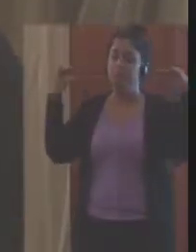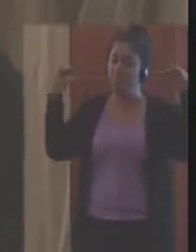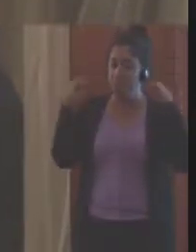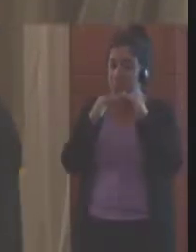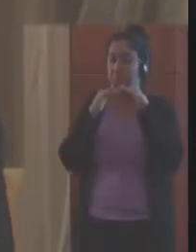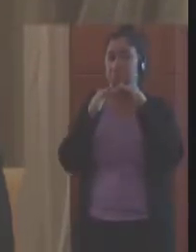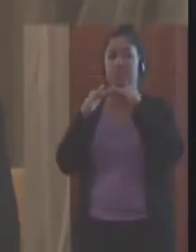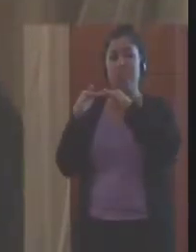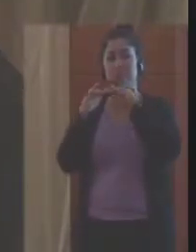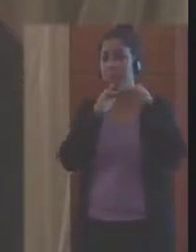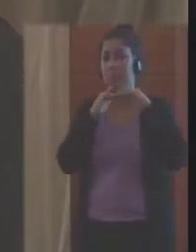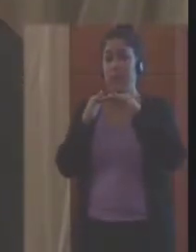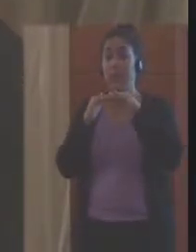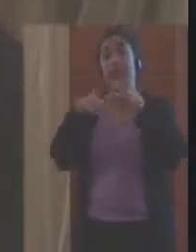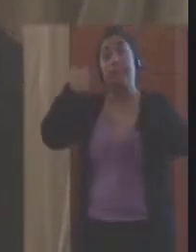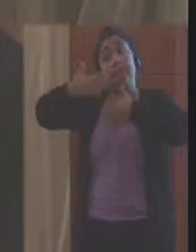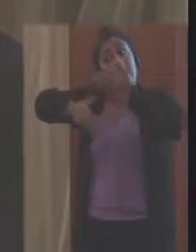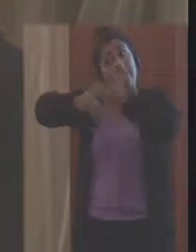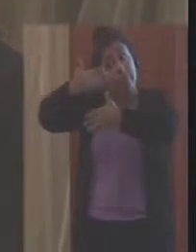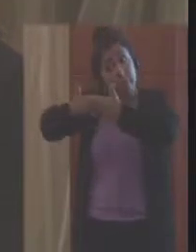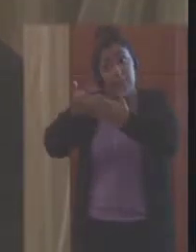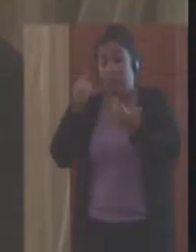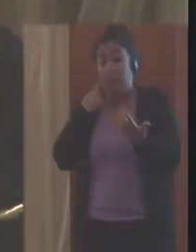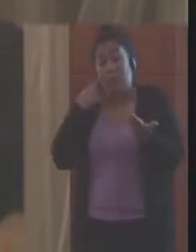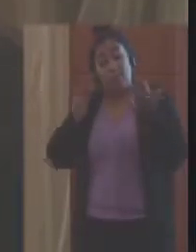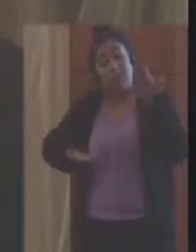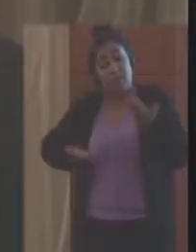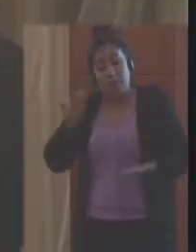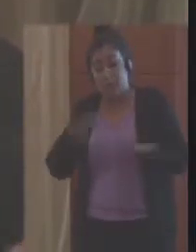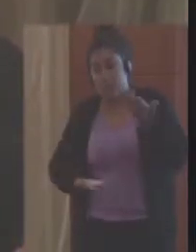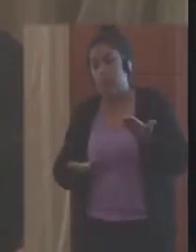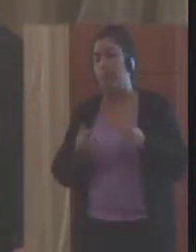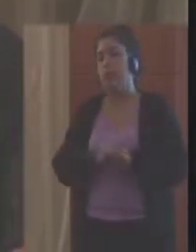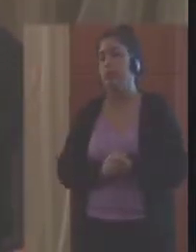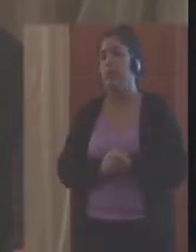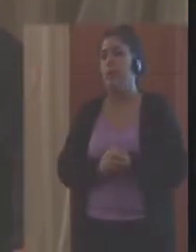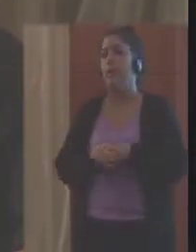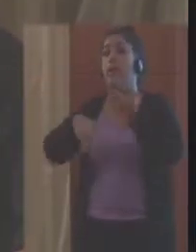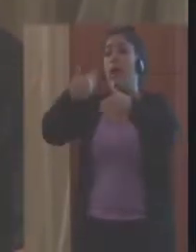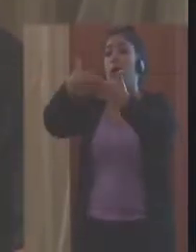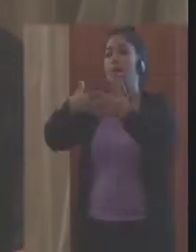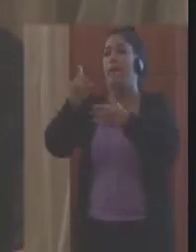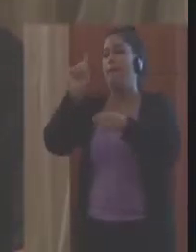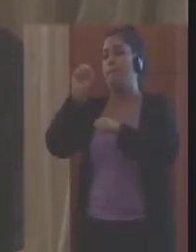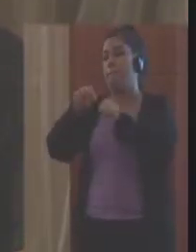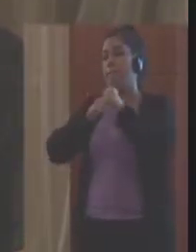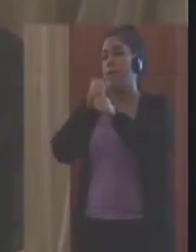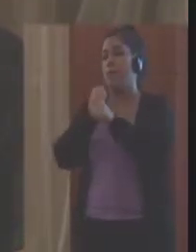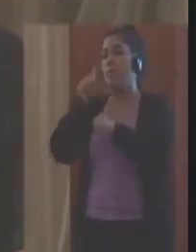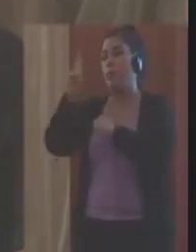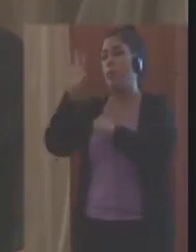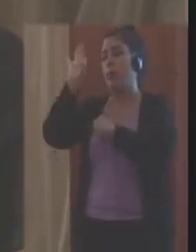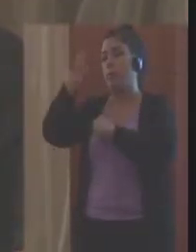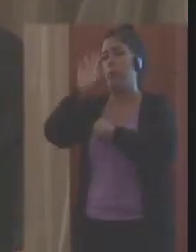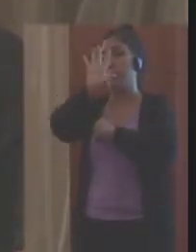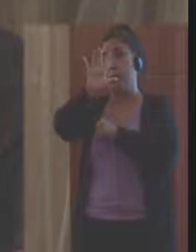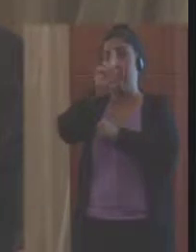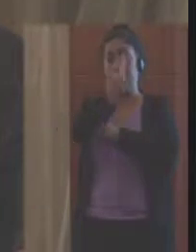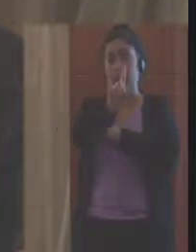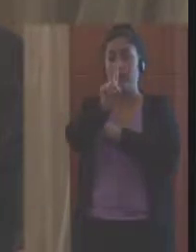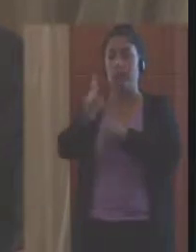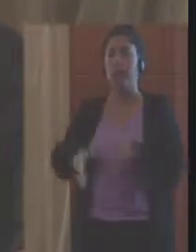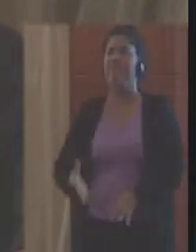próximo gran 1951. huracán y que One llegó of the de hecho en lessons learned from the earthquakes 1951. was, Ahora, the las need for lecciones